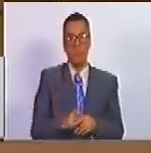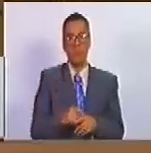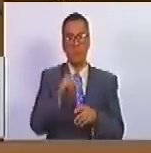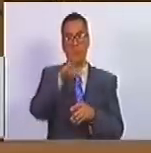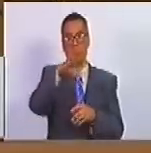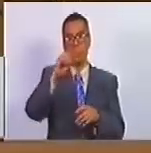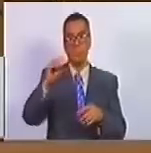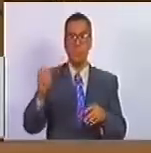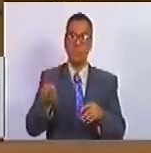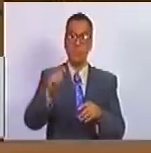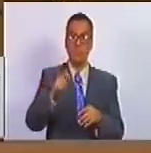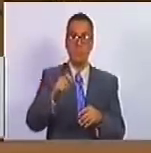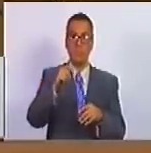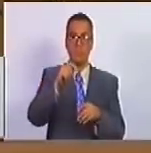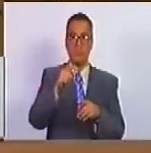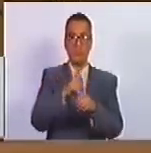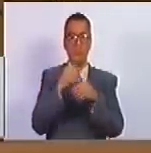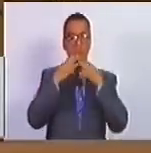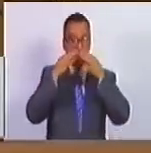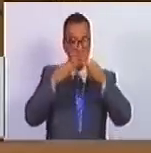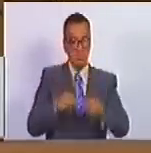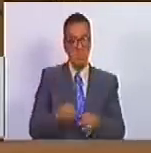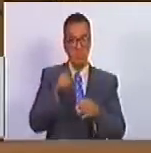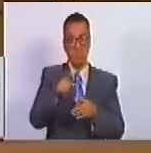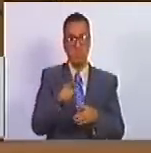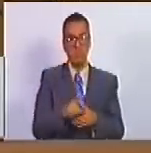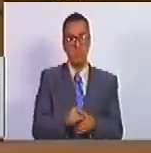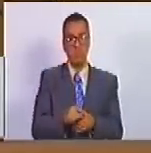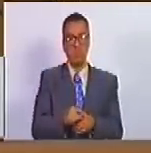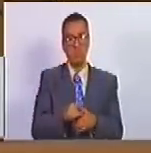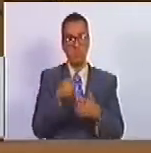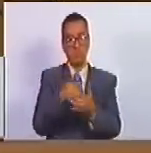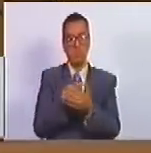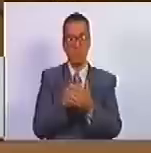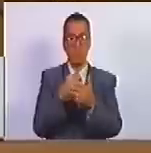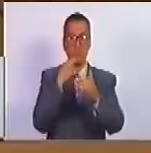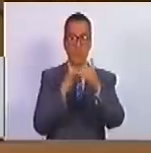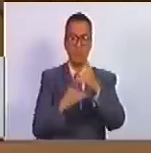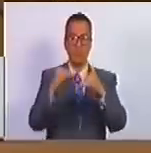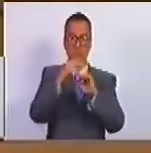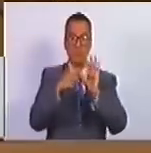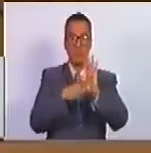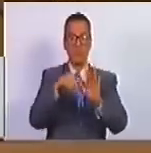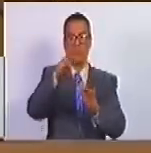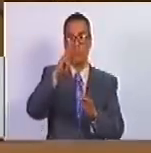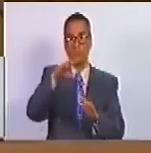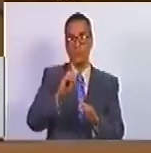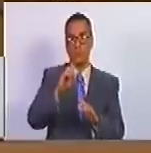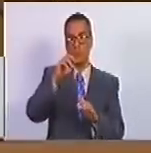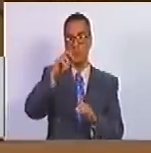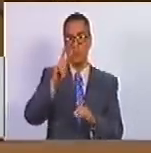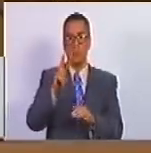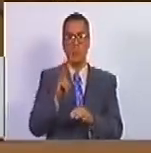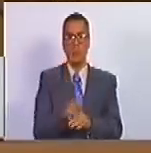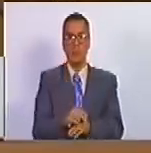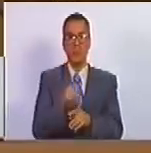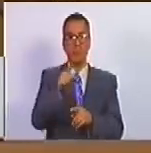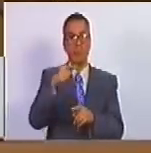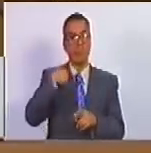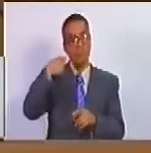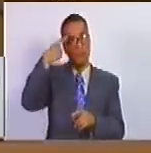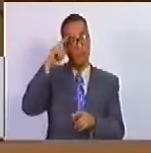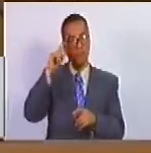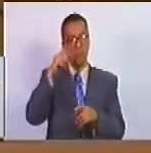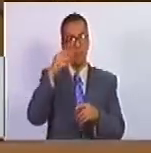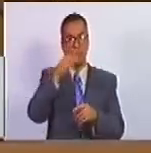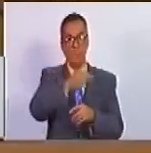500 veces el tipo de cambio oficial de la moneda de mayor valor publicado por el Banco Central de Venezuela en el caso de